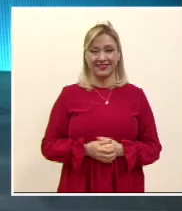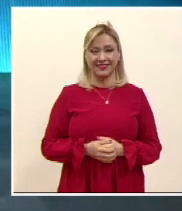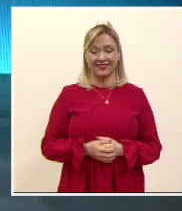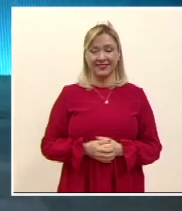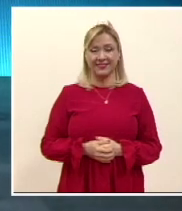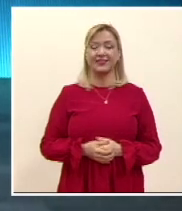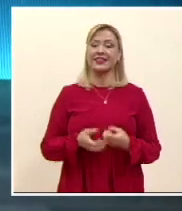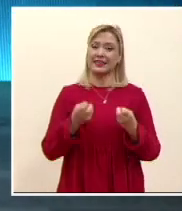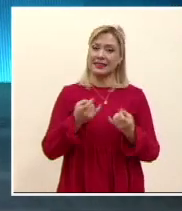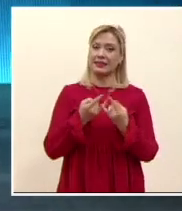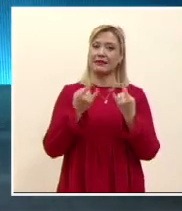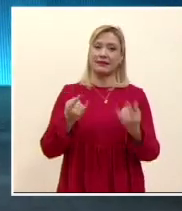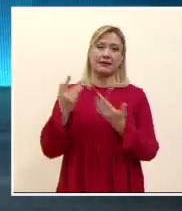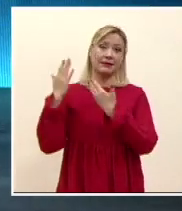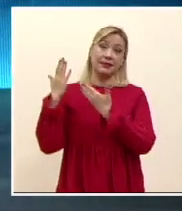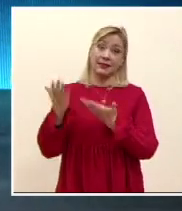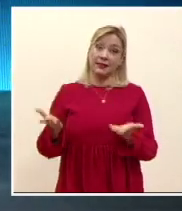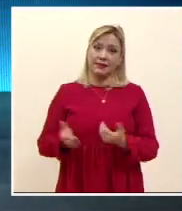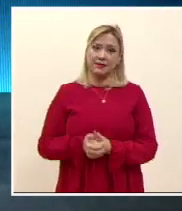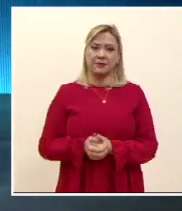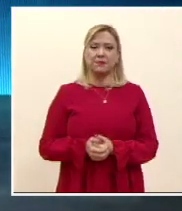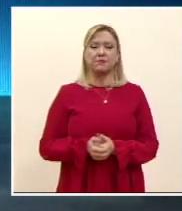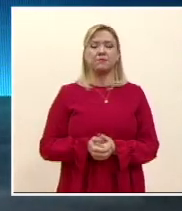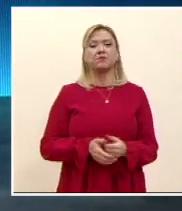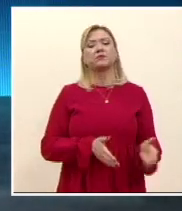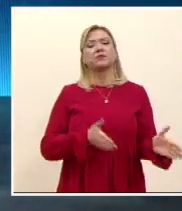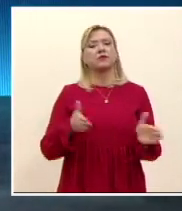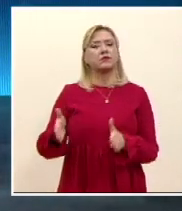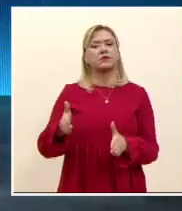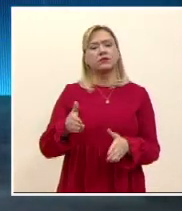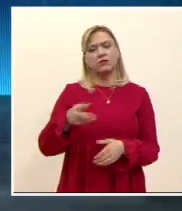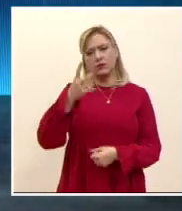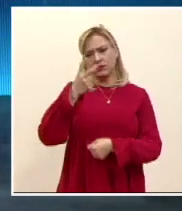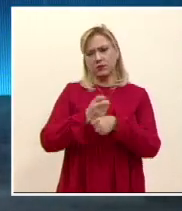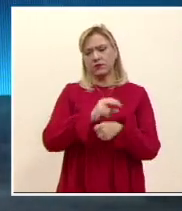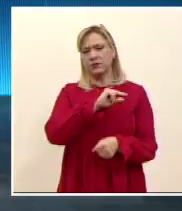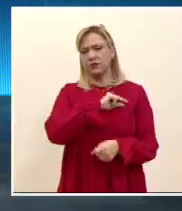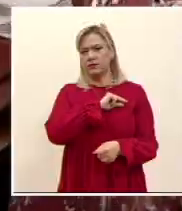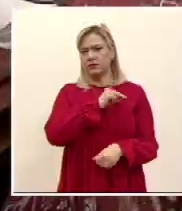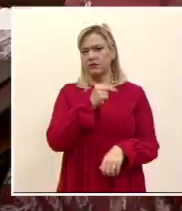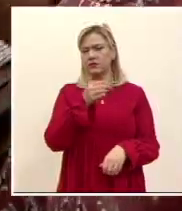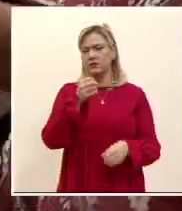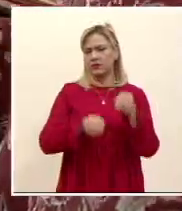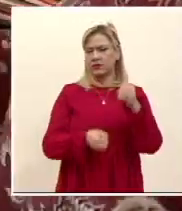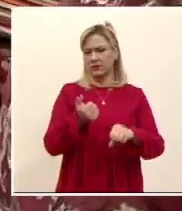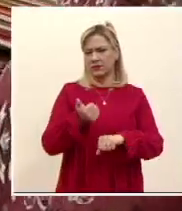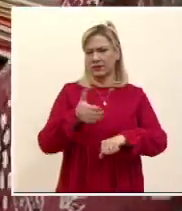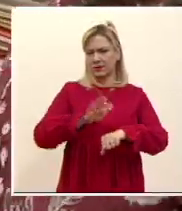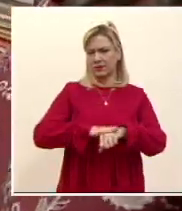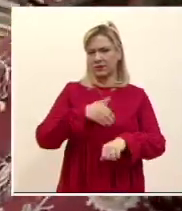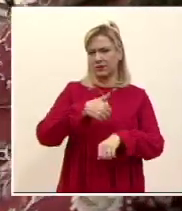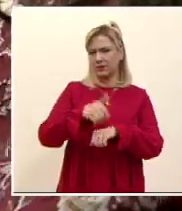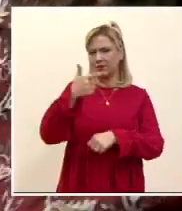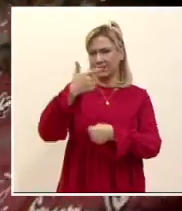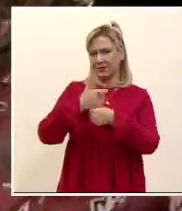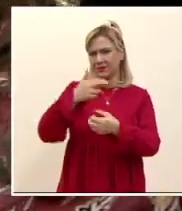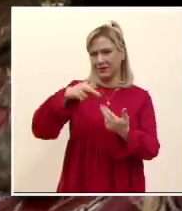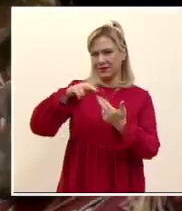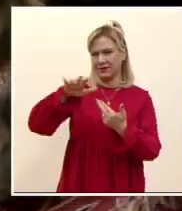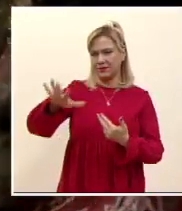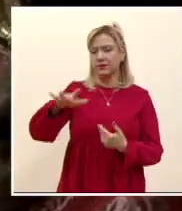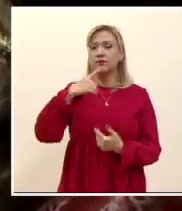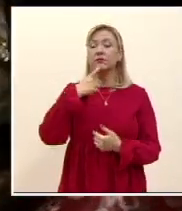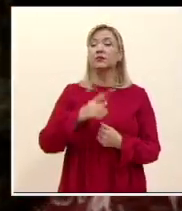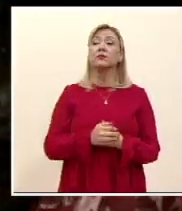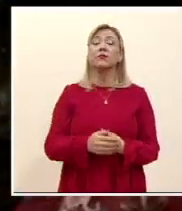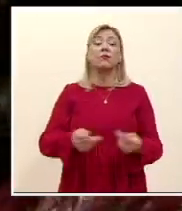Pues ahí esta historia. En tanto, el segundo tribunal colegiado en materia administrativa del séptimo circuito determinó que el hecho